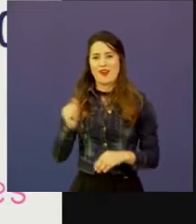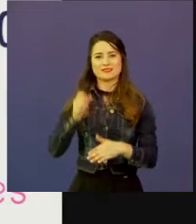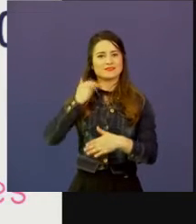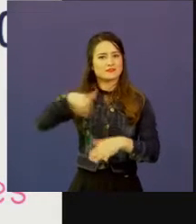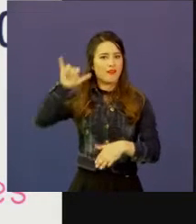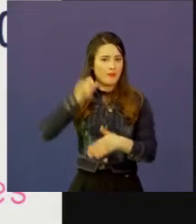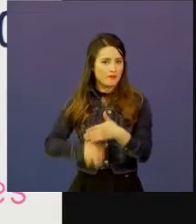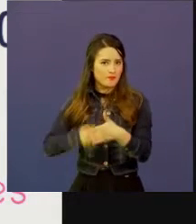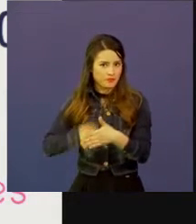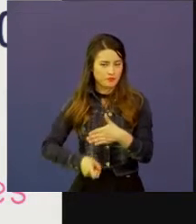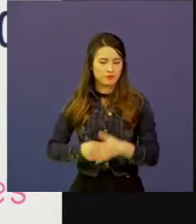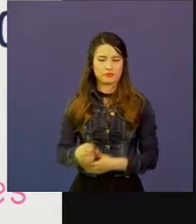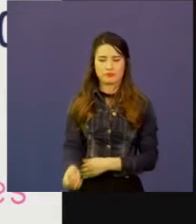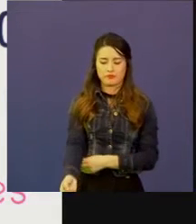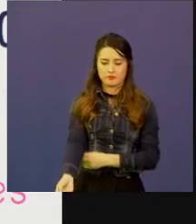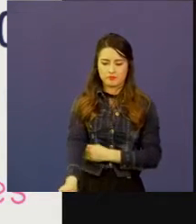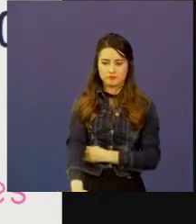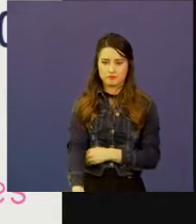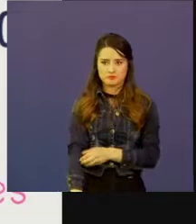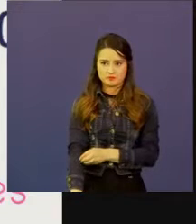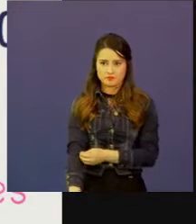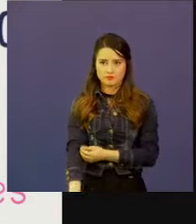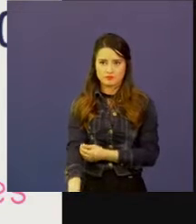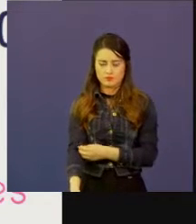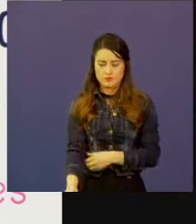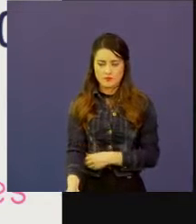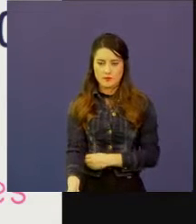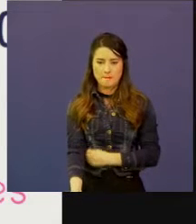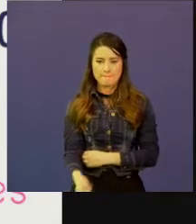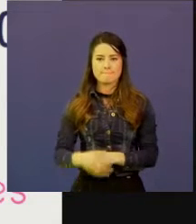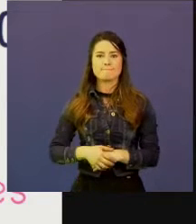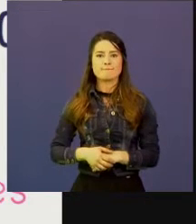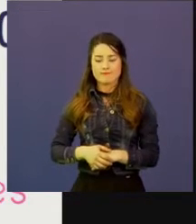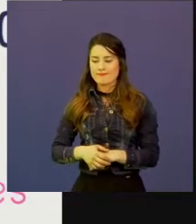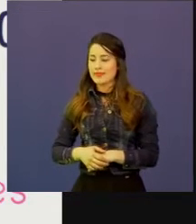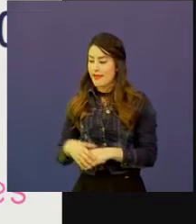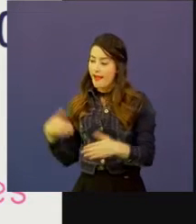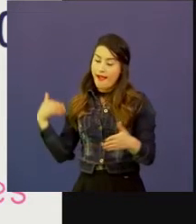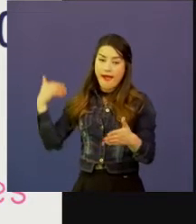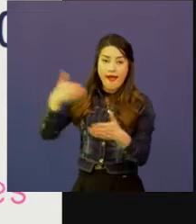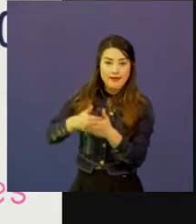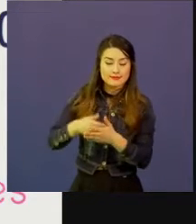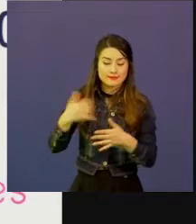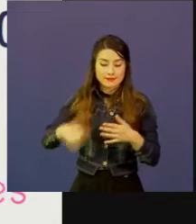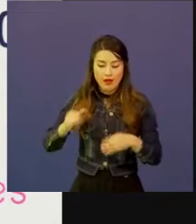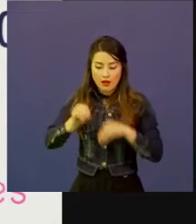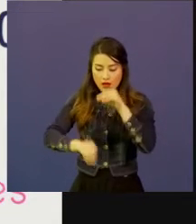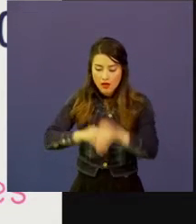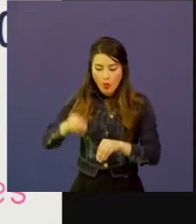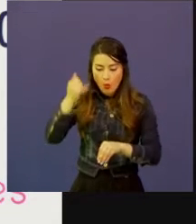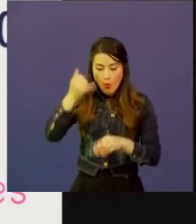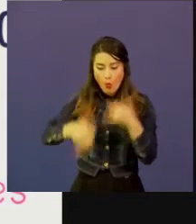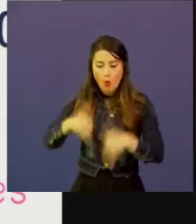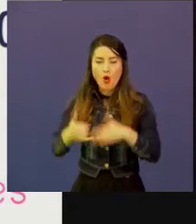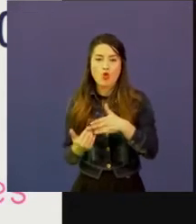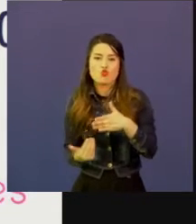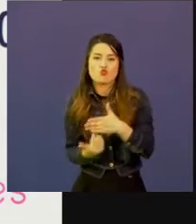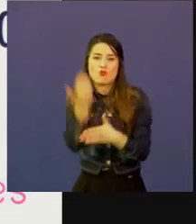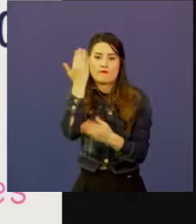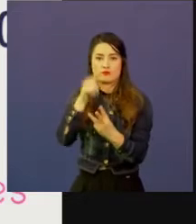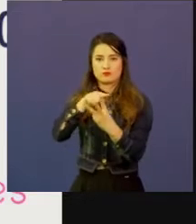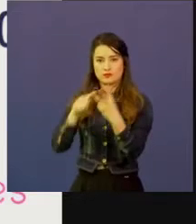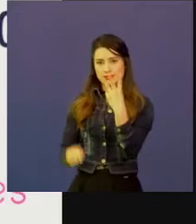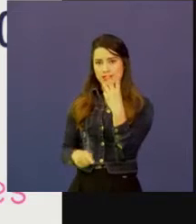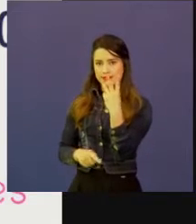o lo que hicimos, mejor dicho, en este proceso, fue desarrollar a la fecha 3 juegos para el aprendizaje basados en realidad